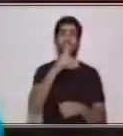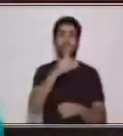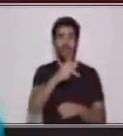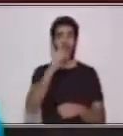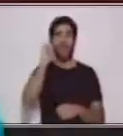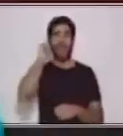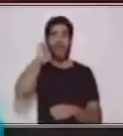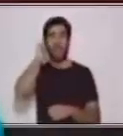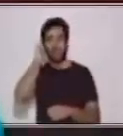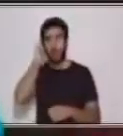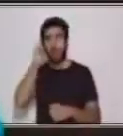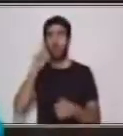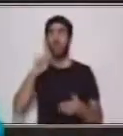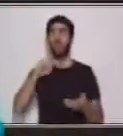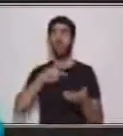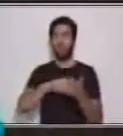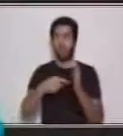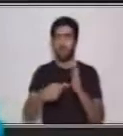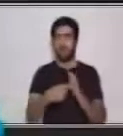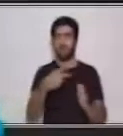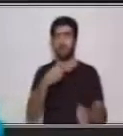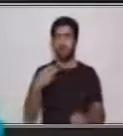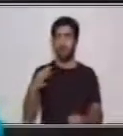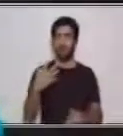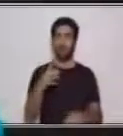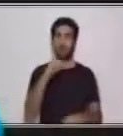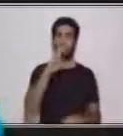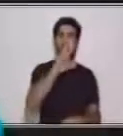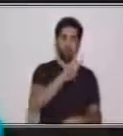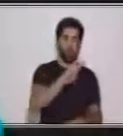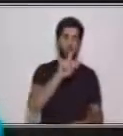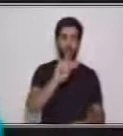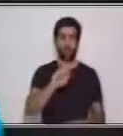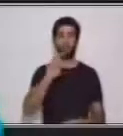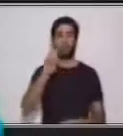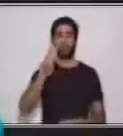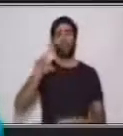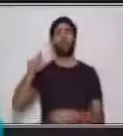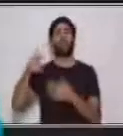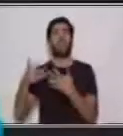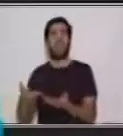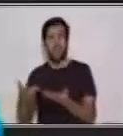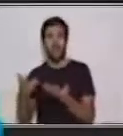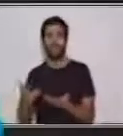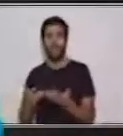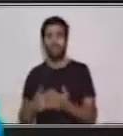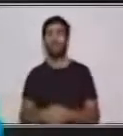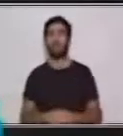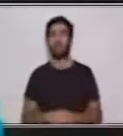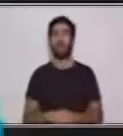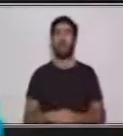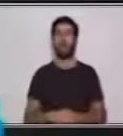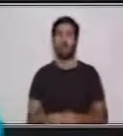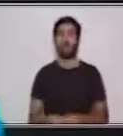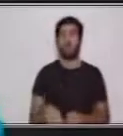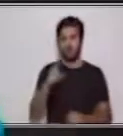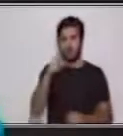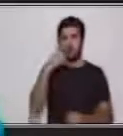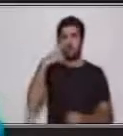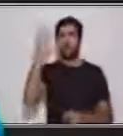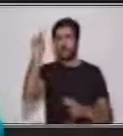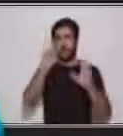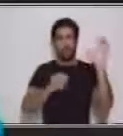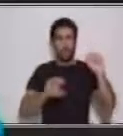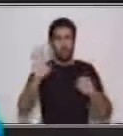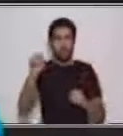aproximadamente. 2.2 libras aproximadamente. Tomando en cuenta todo eso, y yo sé que en